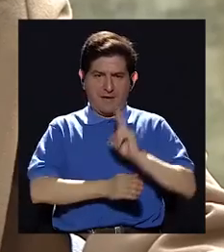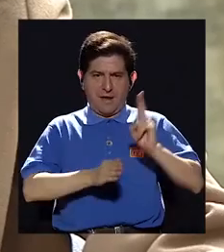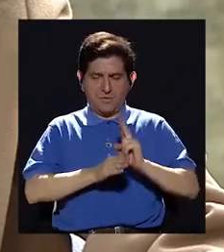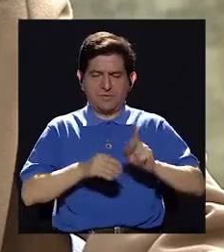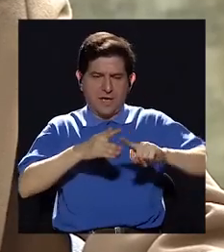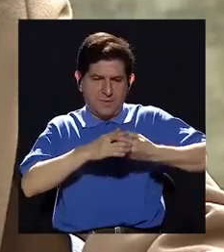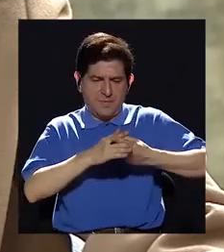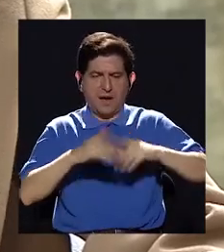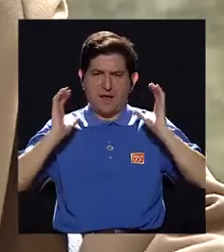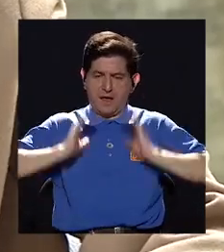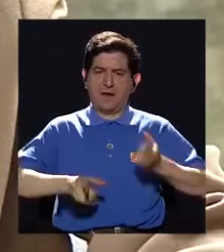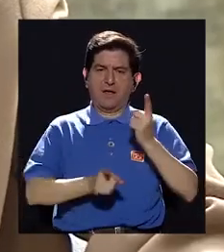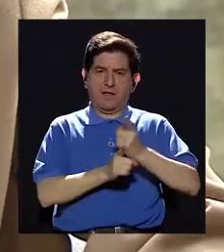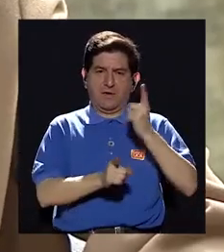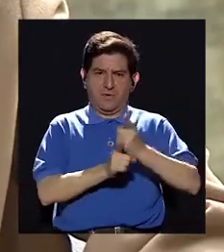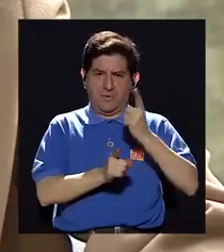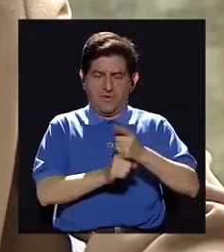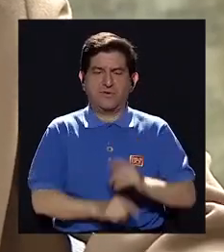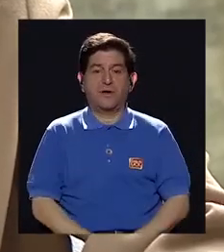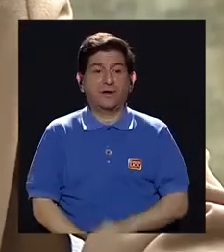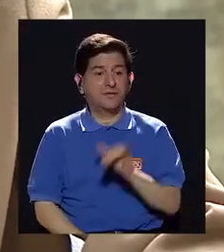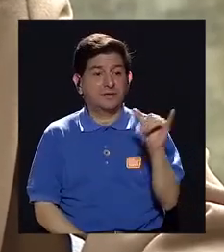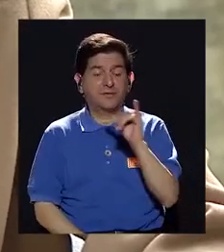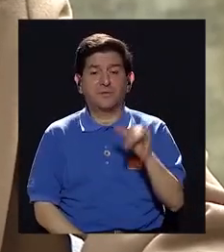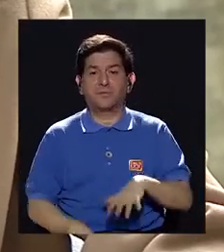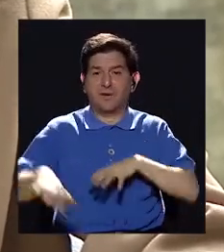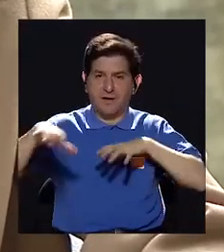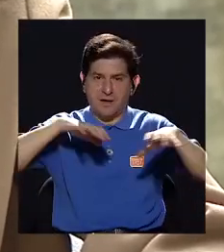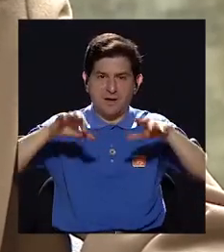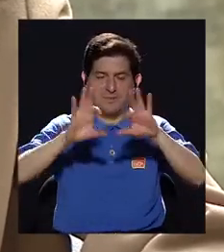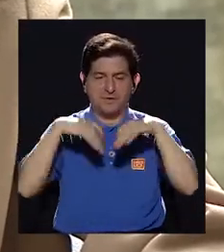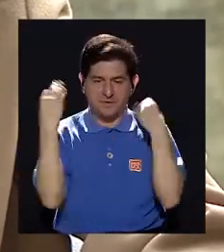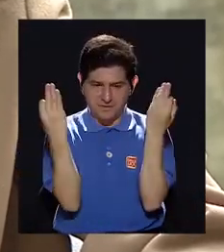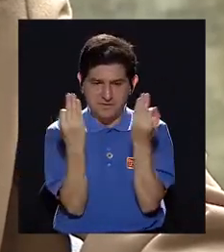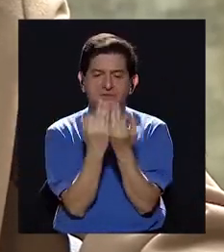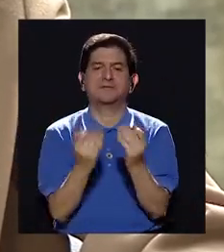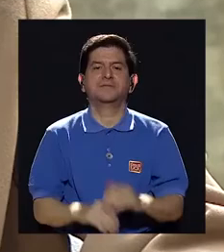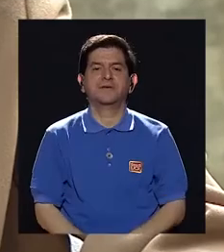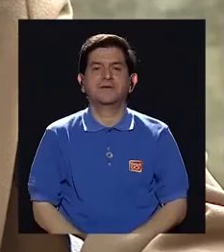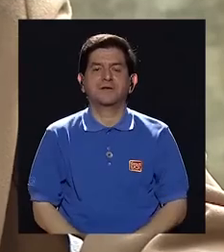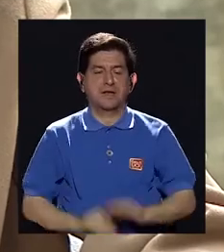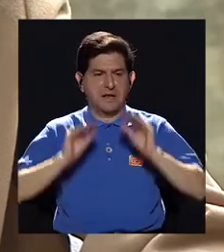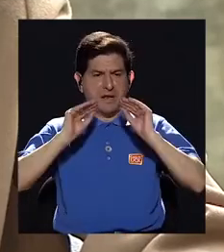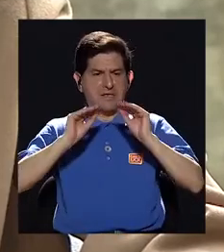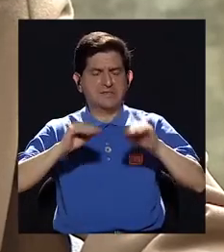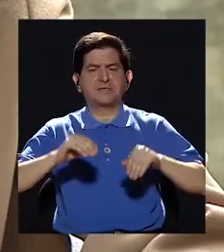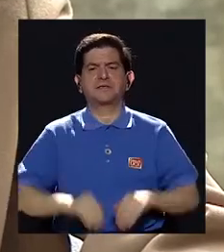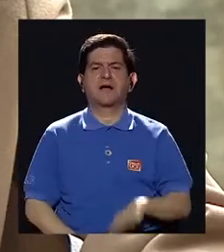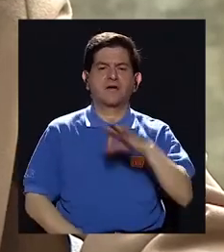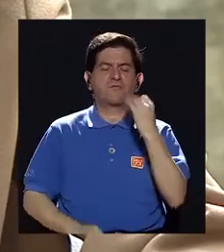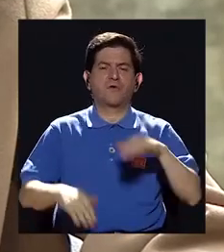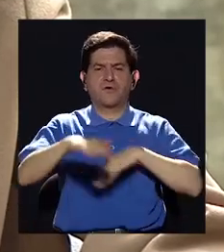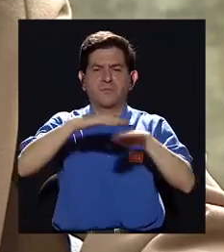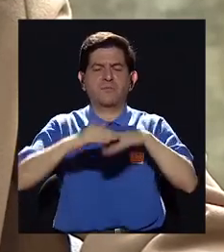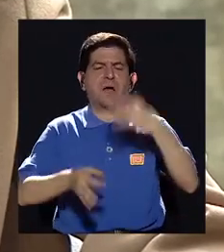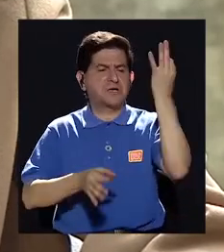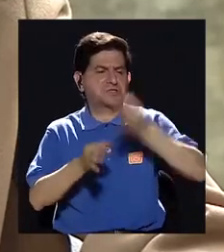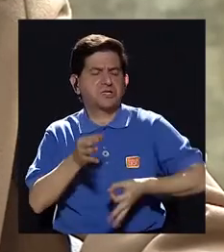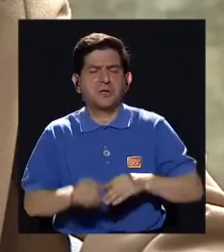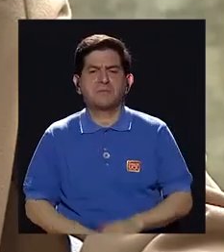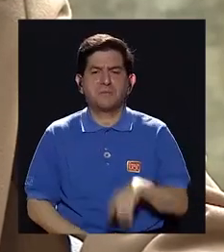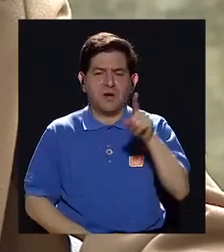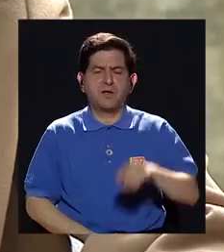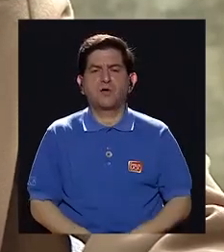una mecánica corporal adecuada para que pueda también movilizar a su familiar, enseñándole formas básicas, sencillas, con